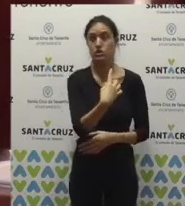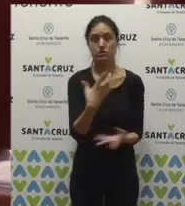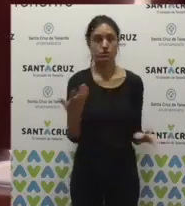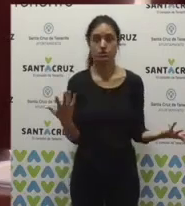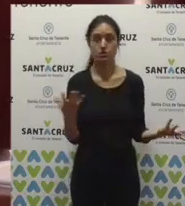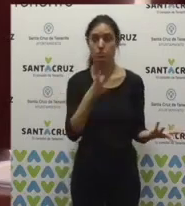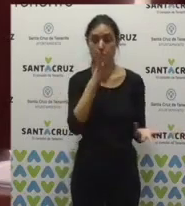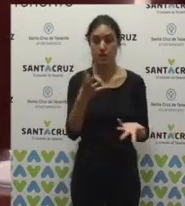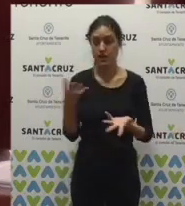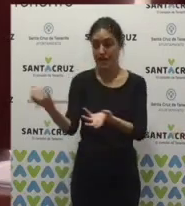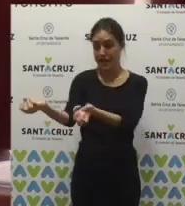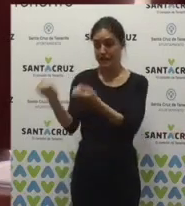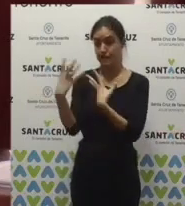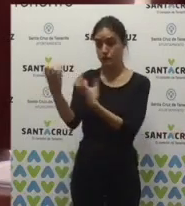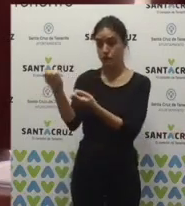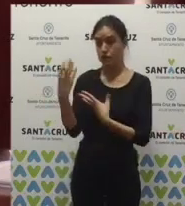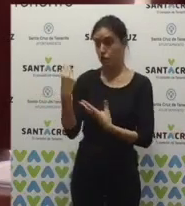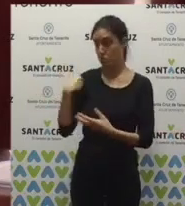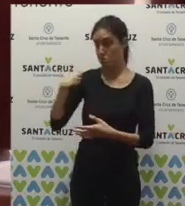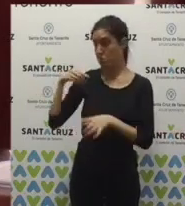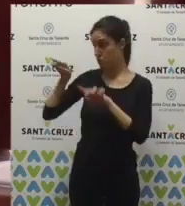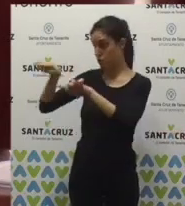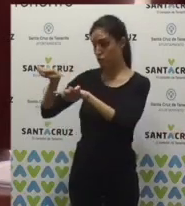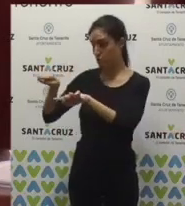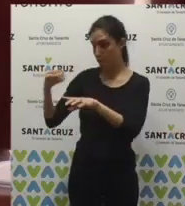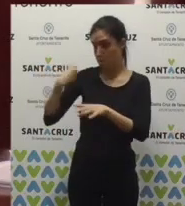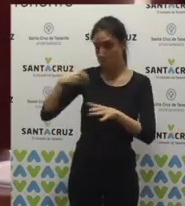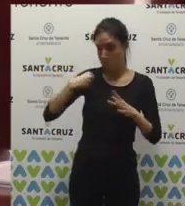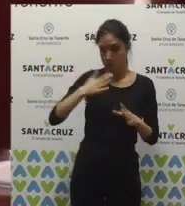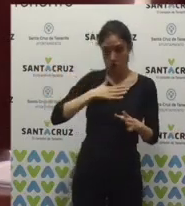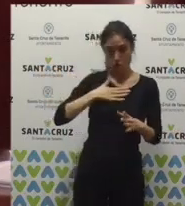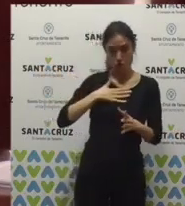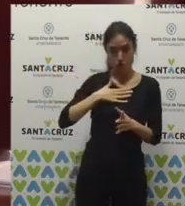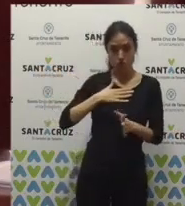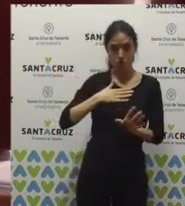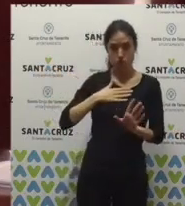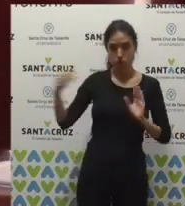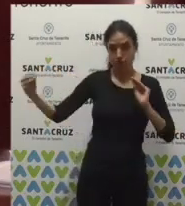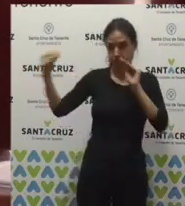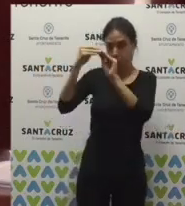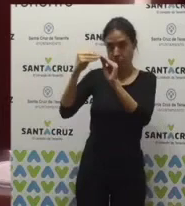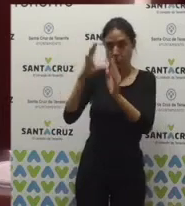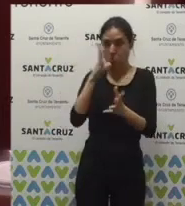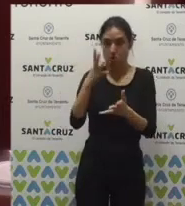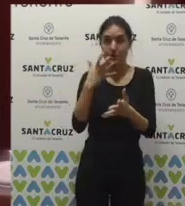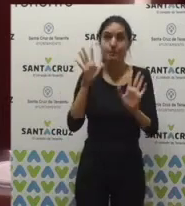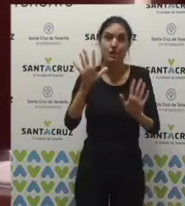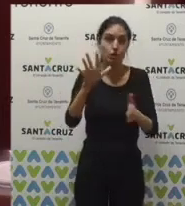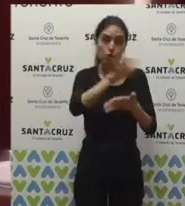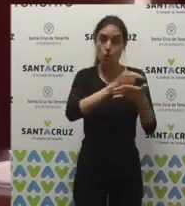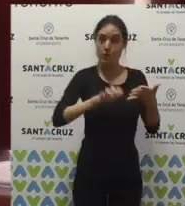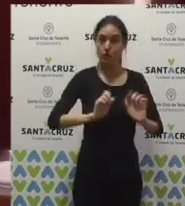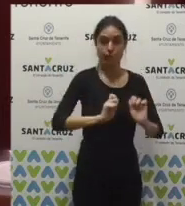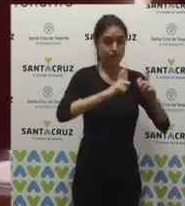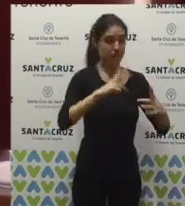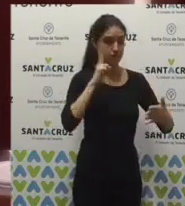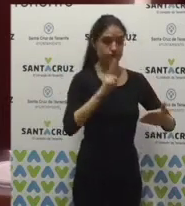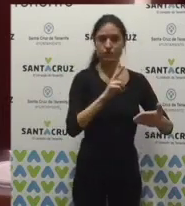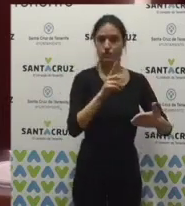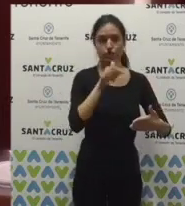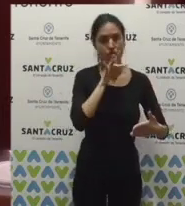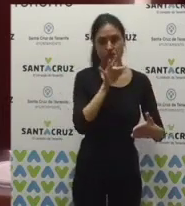y la información que usted traslada no es coincidente con la que yo tengo independientemente de que no ha visto ningún documento oficial por tanto yo sí quiero creo que aquí